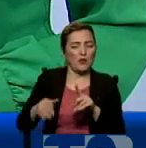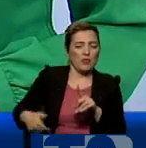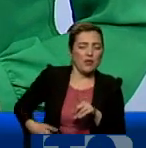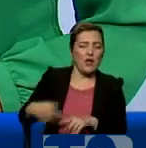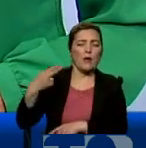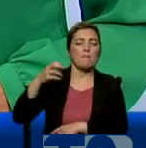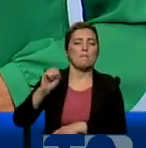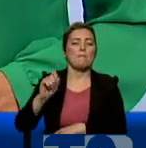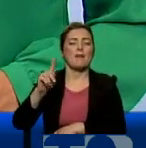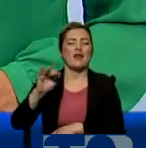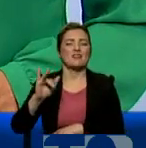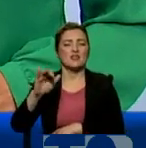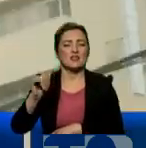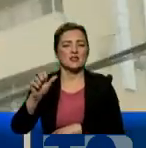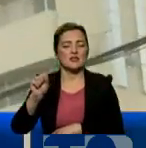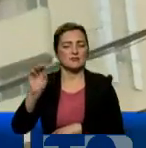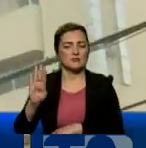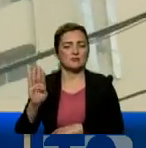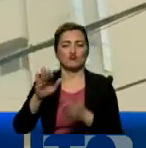hepatitis B.